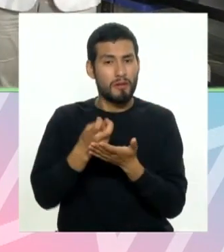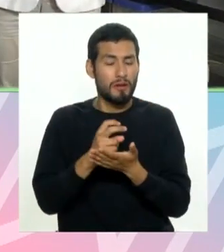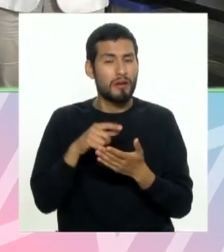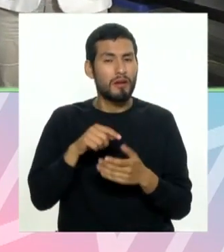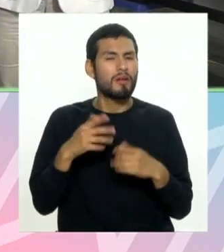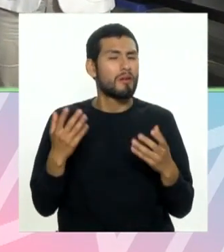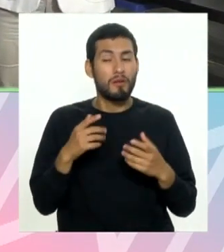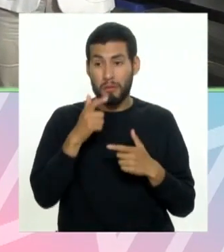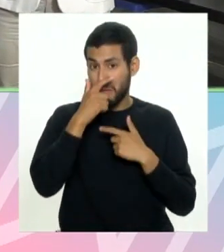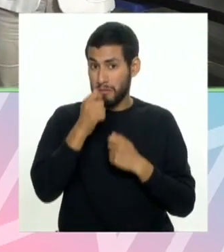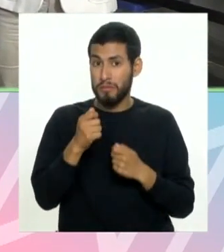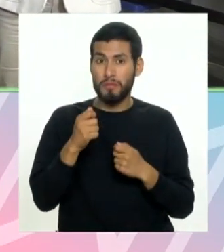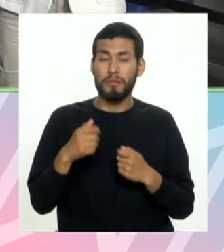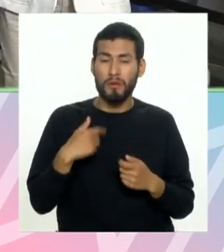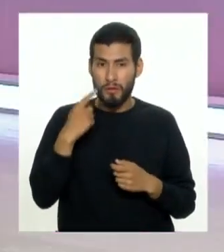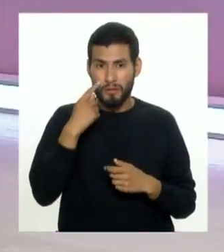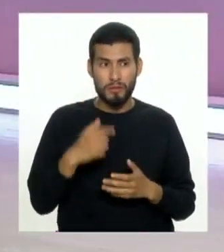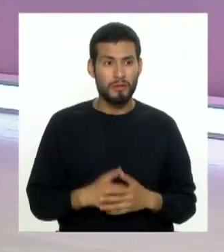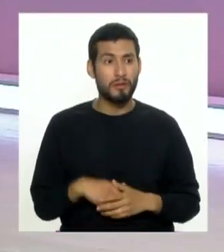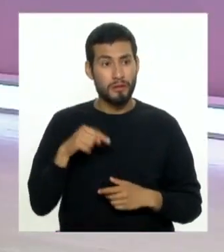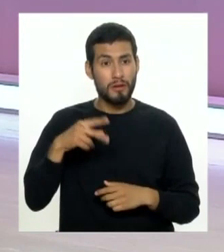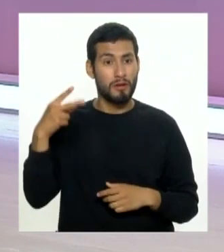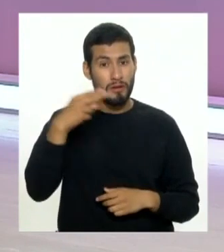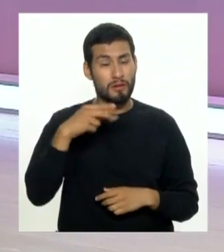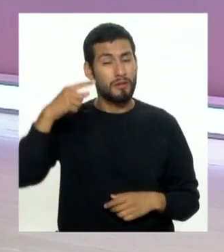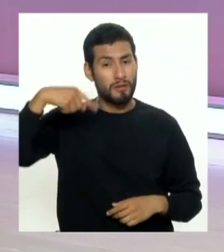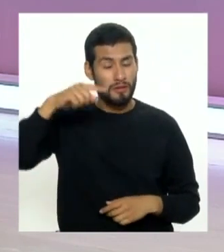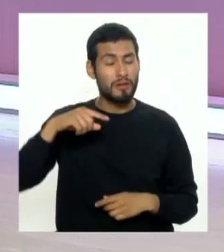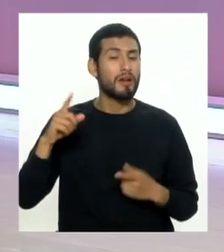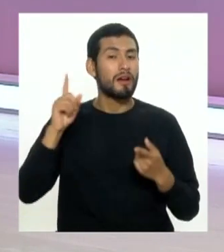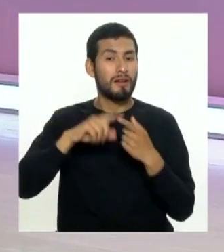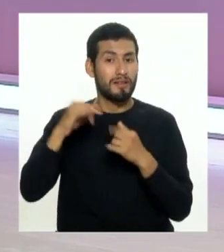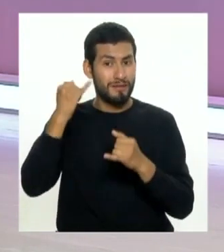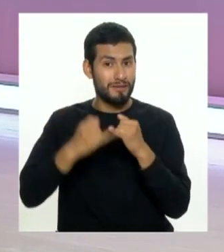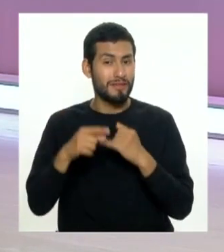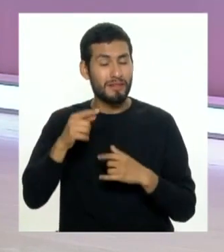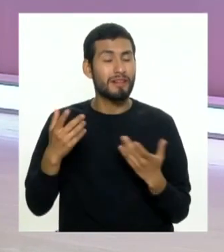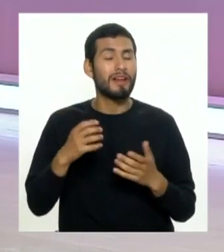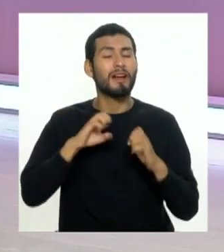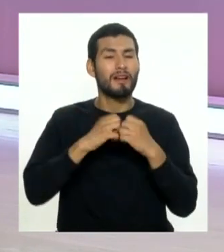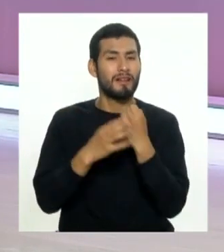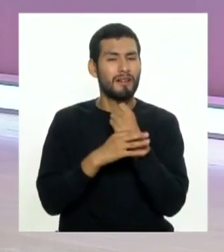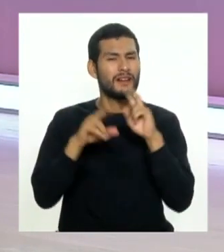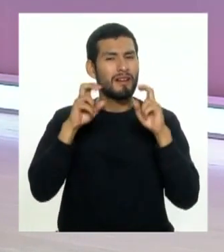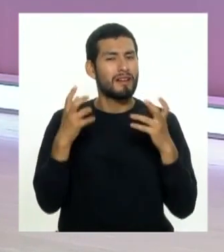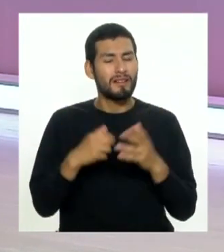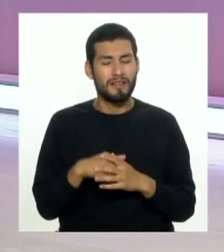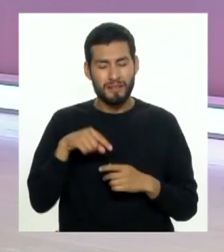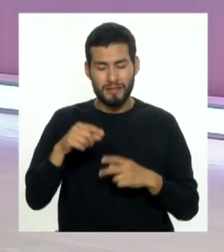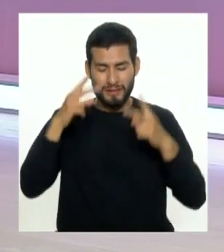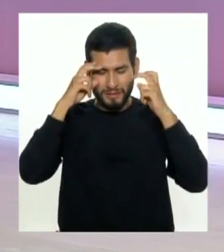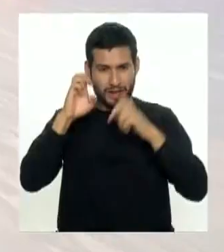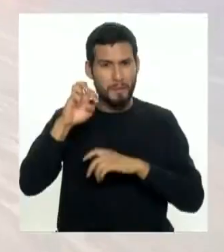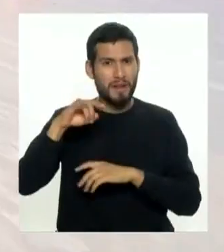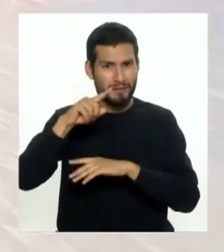y que sería muy interesante conocer. Pero vamos al corte y ya volvemos con la parte final de Cuerpo Médico, hablando de la